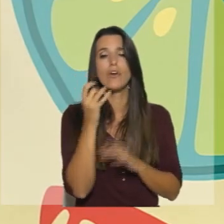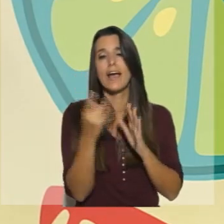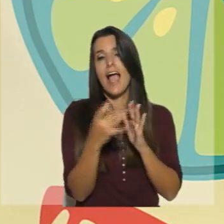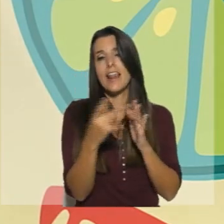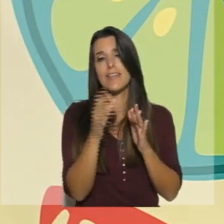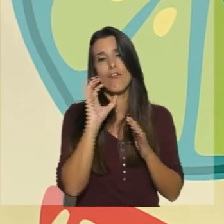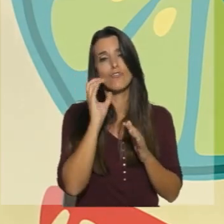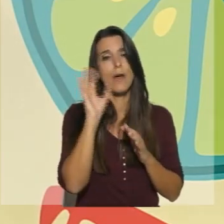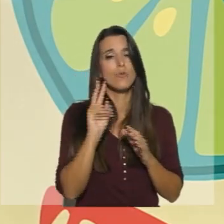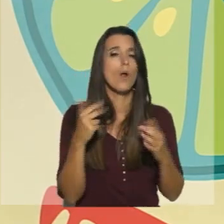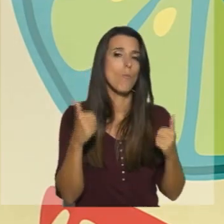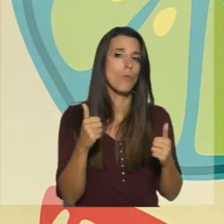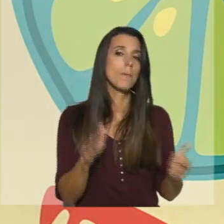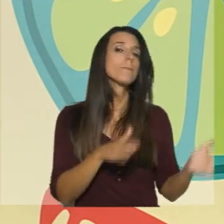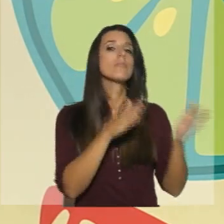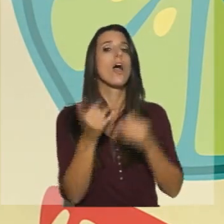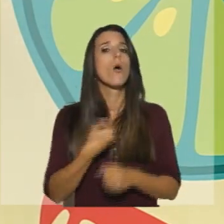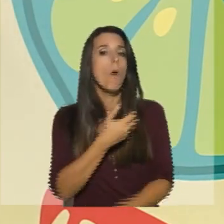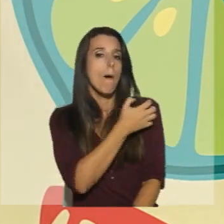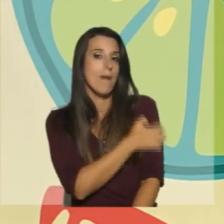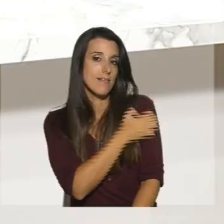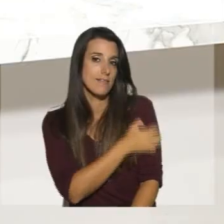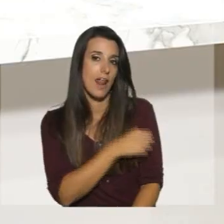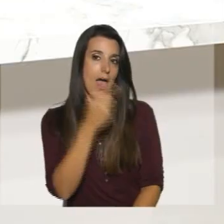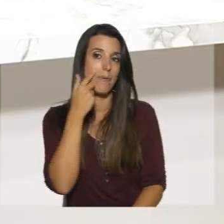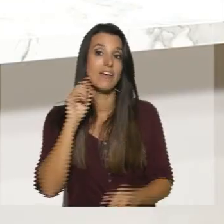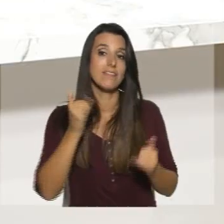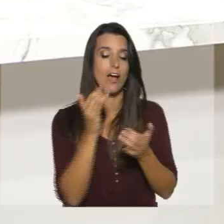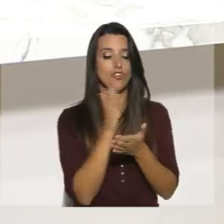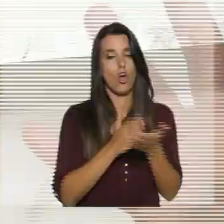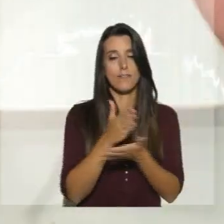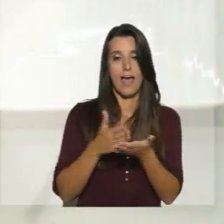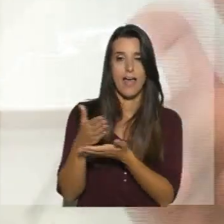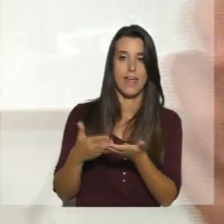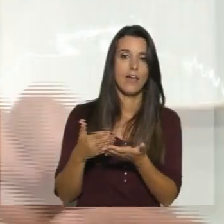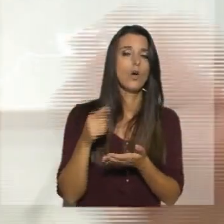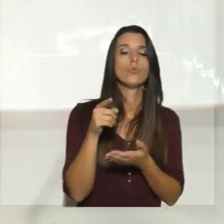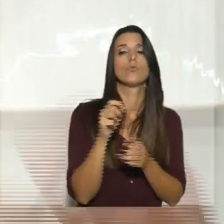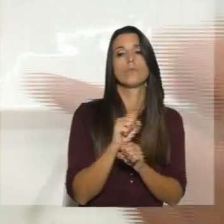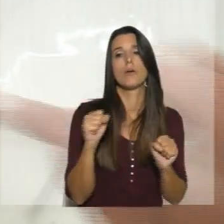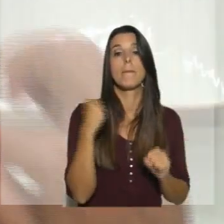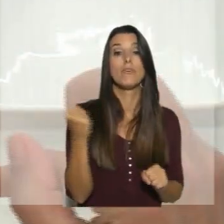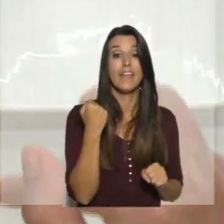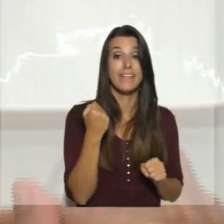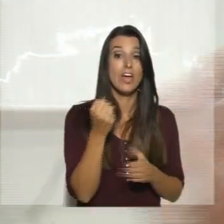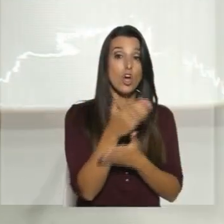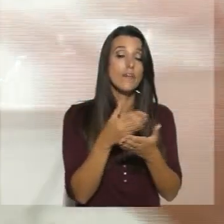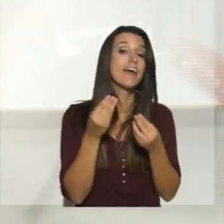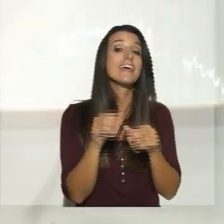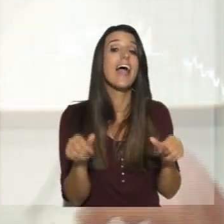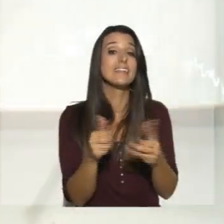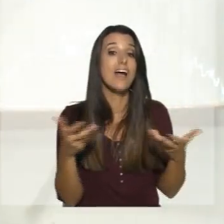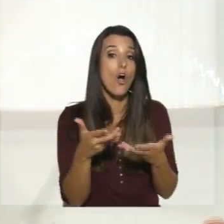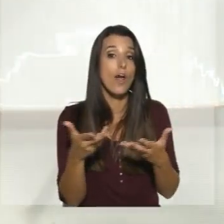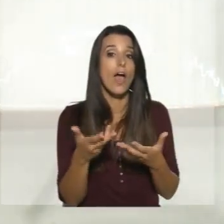en frutas y verduras. ¿Cómo vamos con las manzanas? Mira, ves que acá están todas cortadas. Yo las corté medias parejitas, pero vos lo importante, ¿sabés qué vamos a hacer con estas manzanas? Las